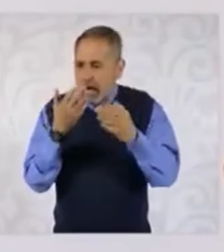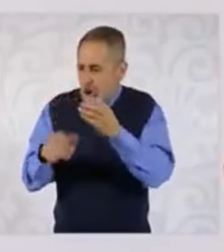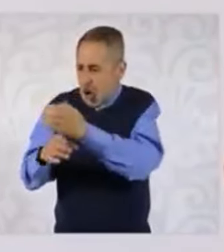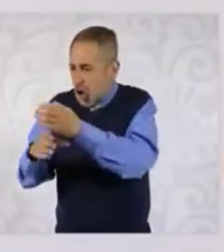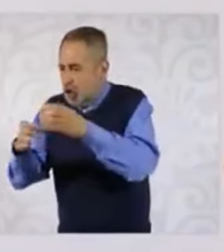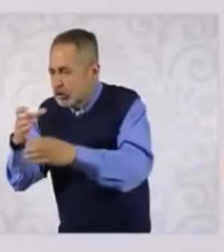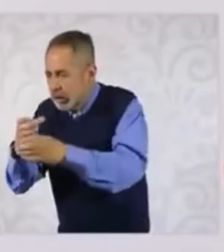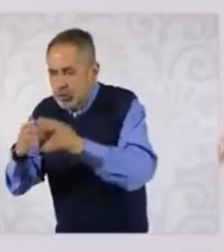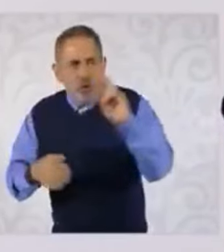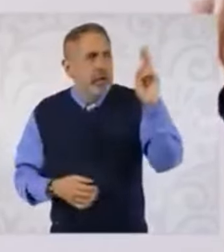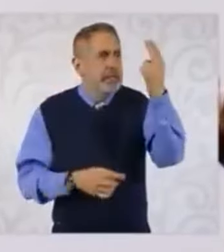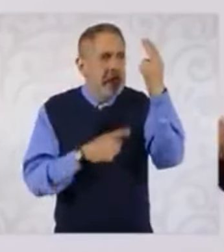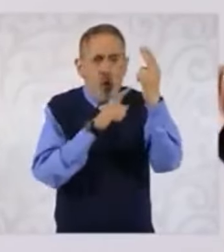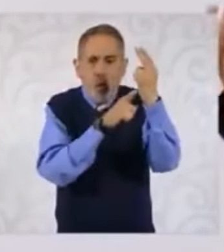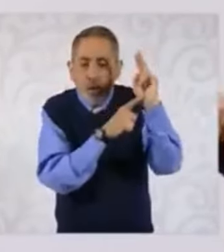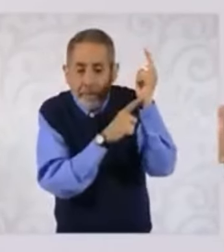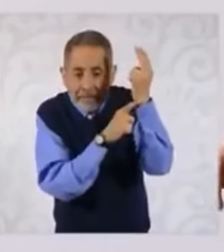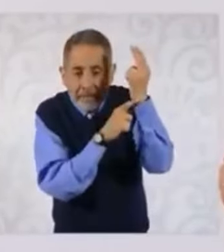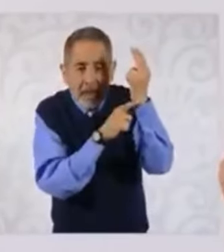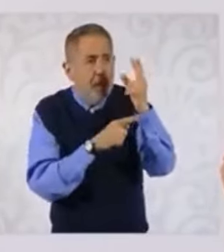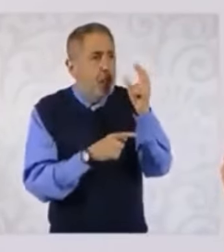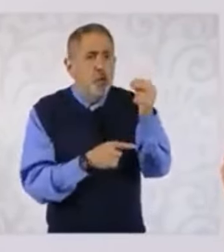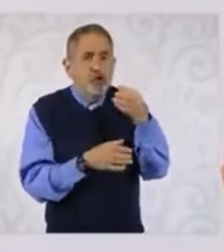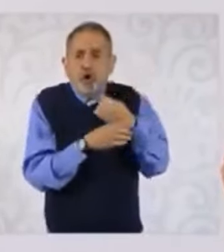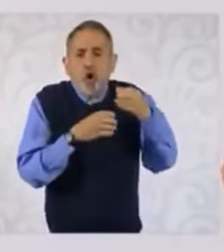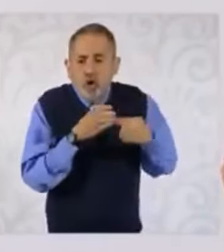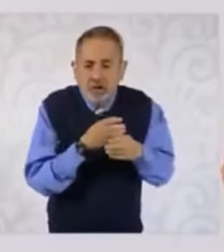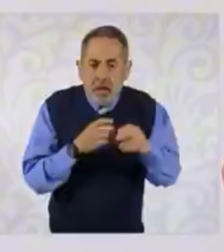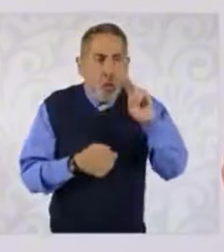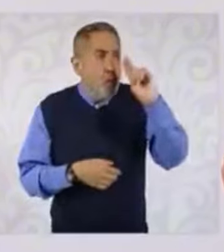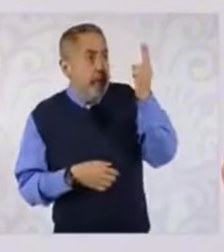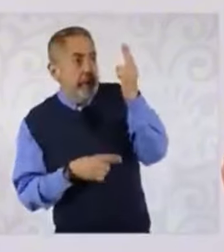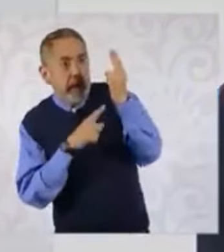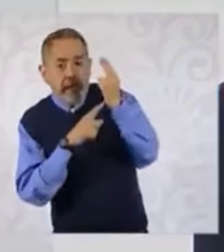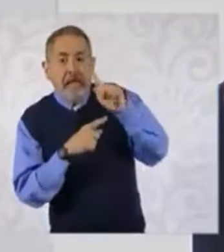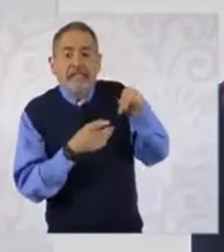mercancía. La educación no es una mercancía, la educación es un derecho.